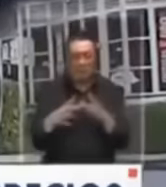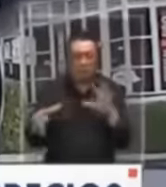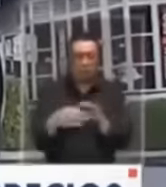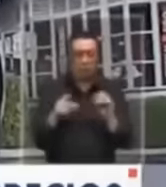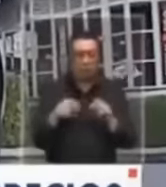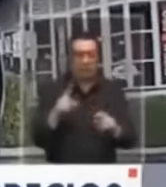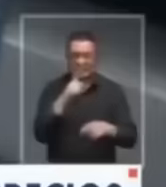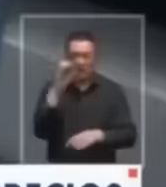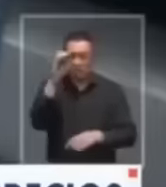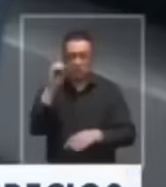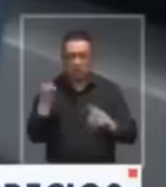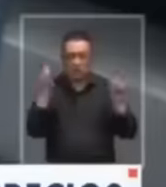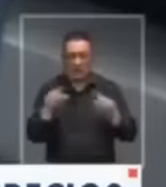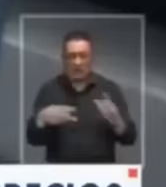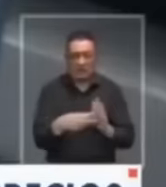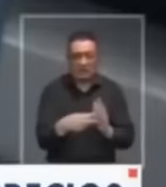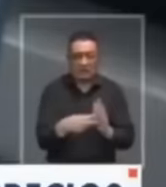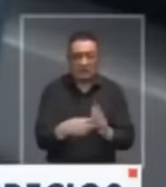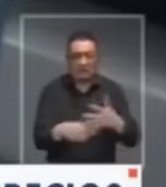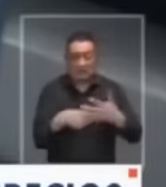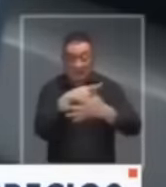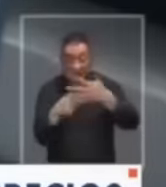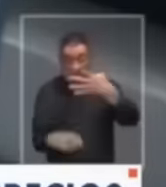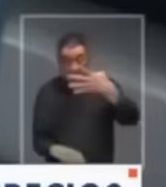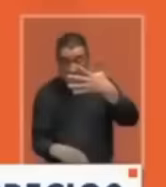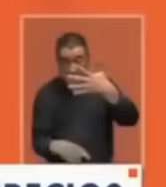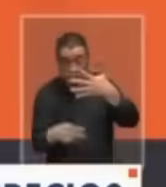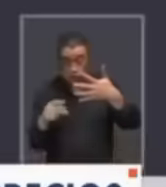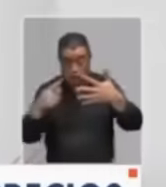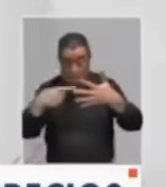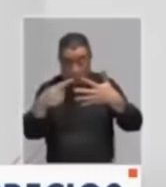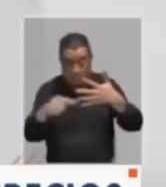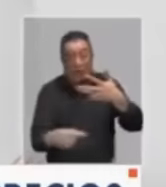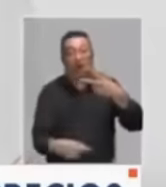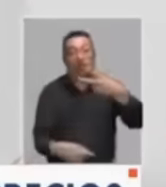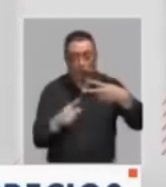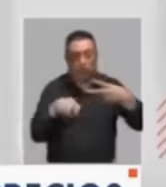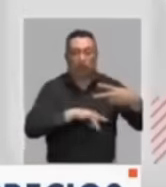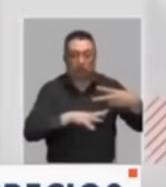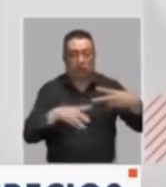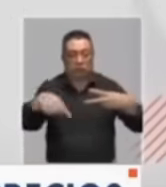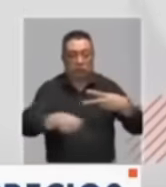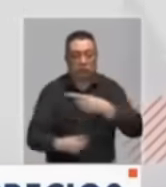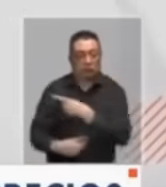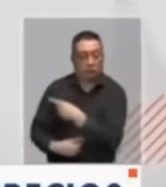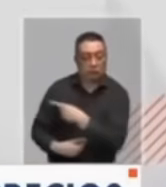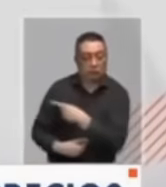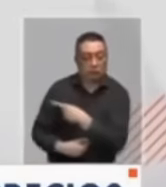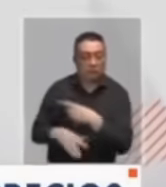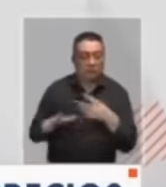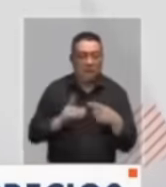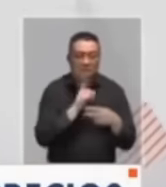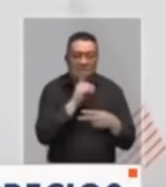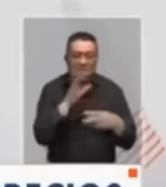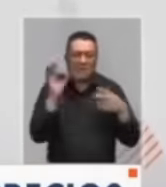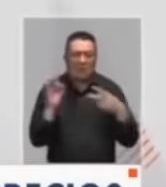completamente eléctricos, dos de sus cinco modelos ya están en Chile. Este sedán, el más nuevo, moderno y seguro de Tesla,